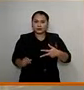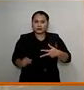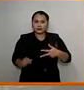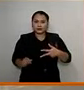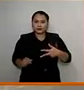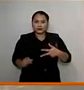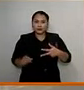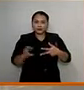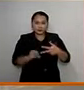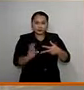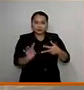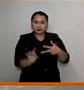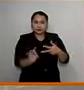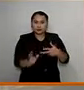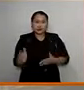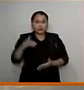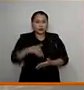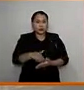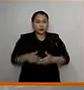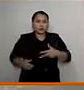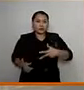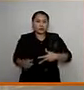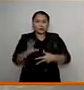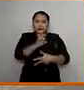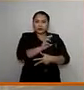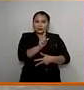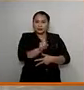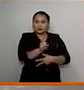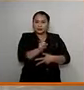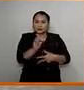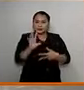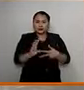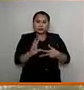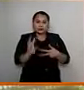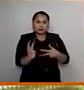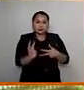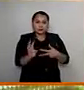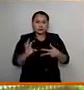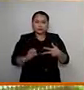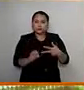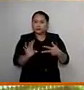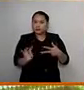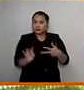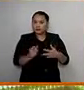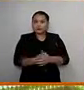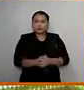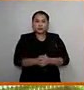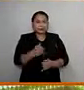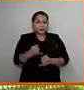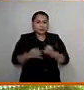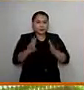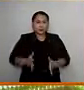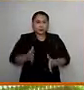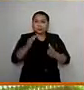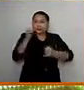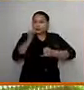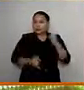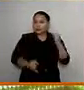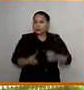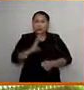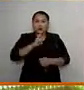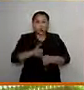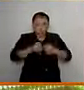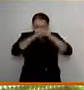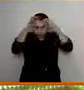es el 08, repito, 61, 76 y 08. Jugadores, finalizamos haciendo de